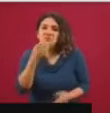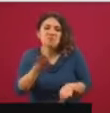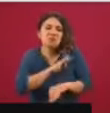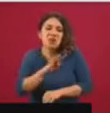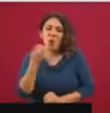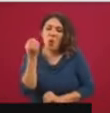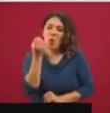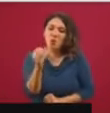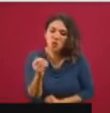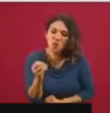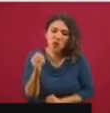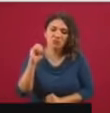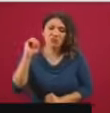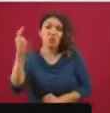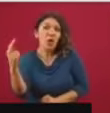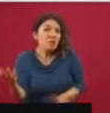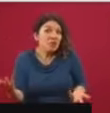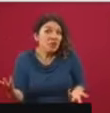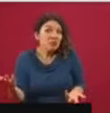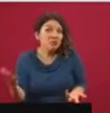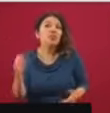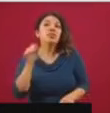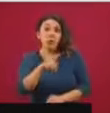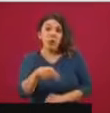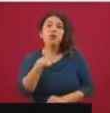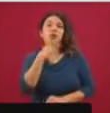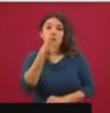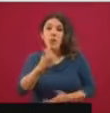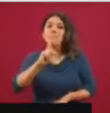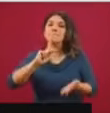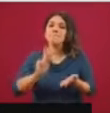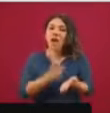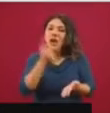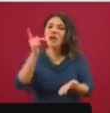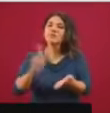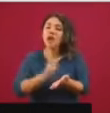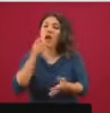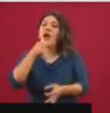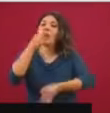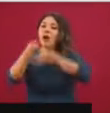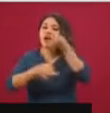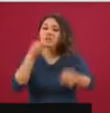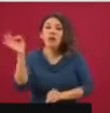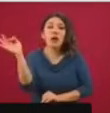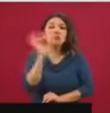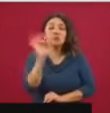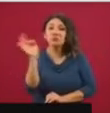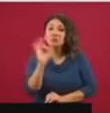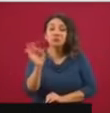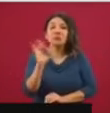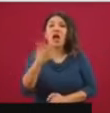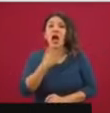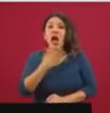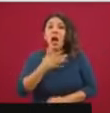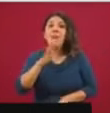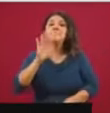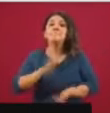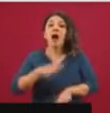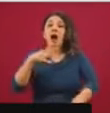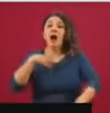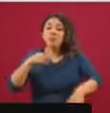octubre quizás noviembre y también hemos hecho una y otra vez la advertencia de que inescapable mente tendremos epidemia